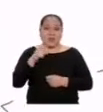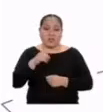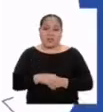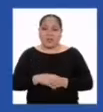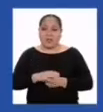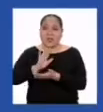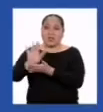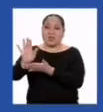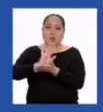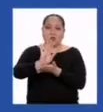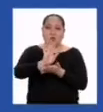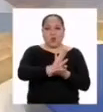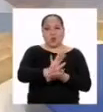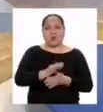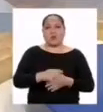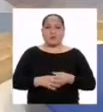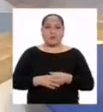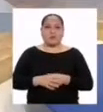de excluir.